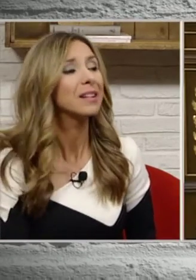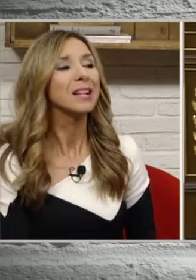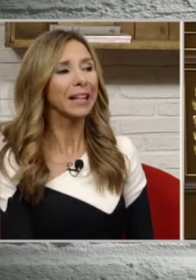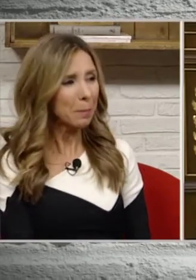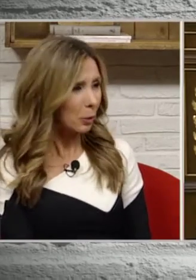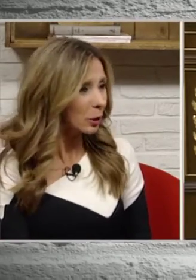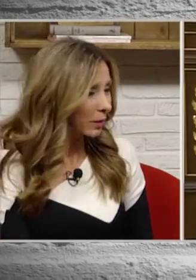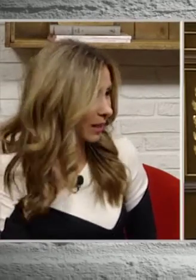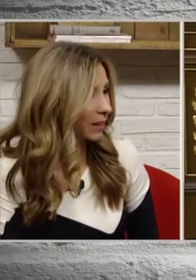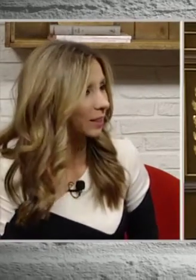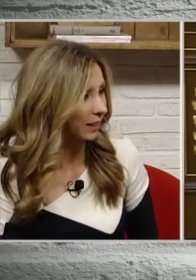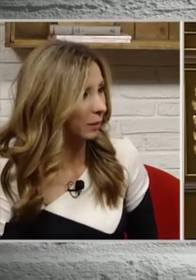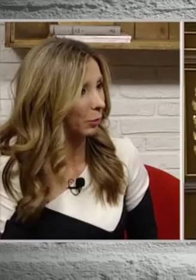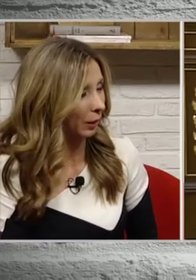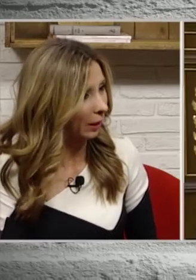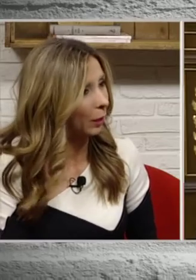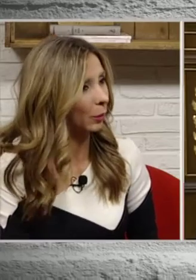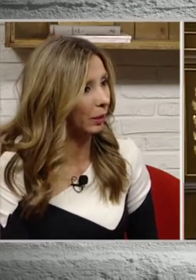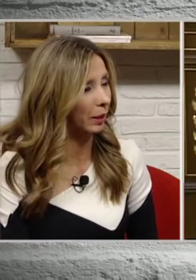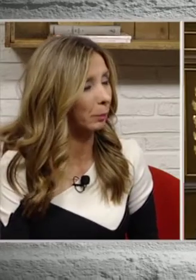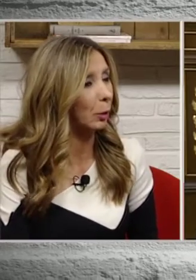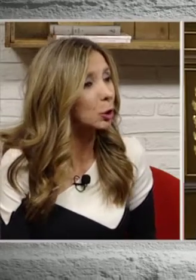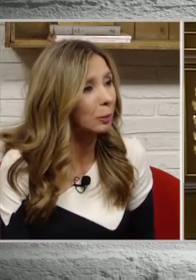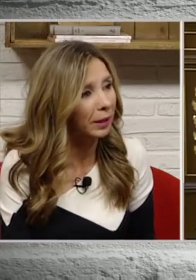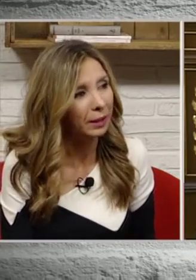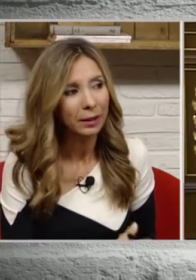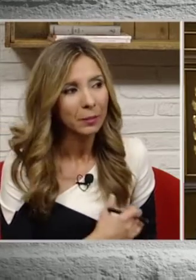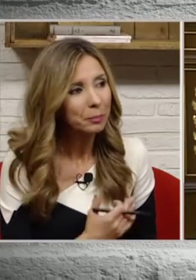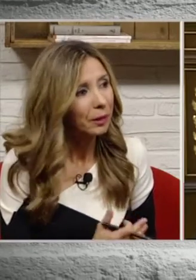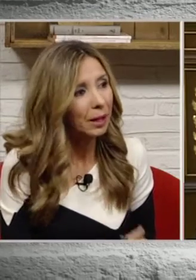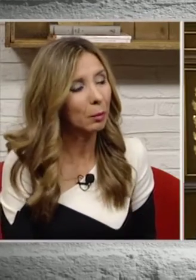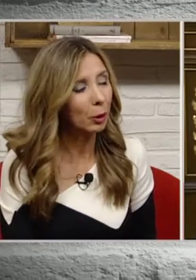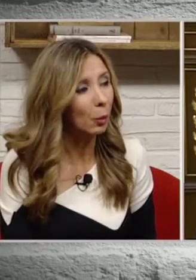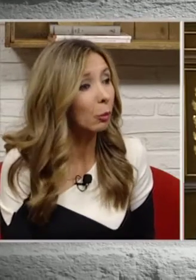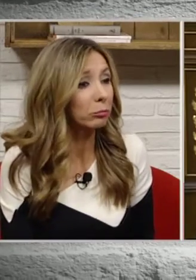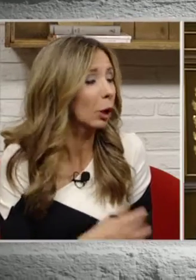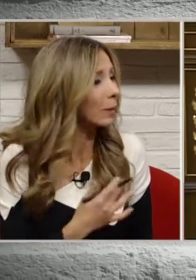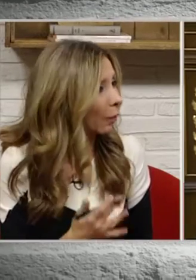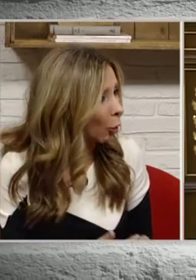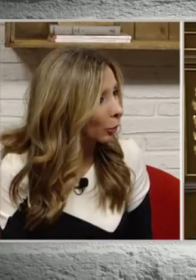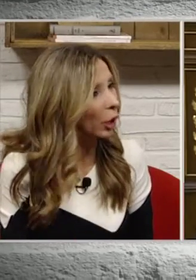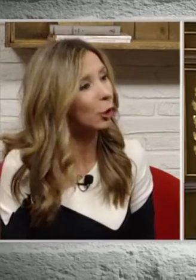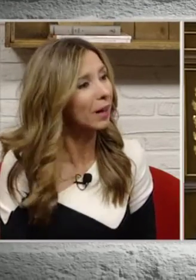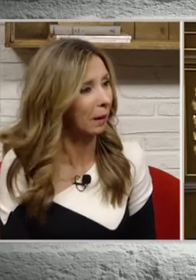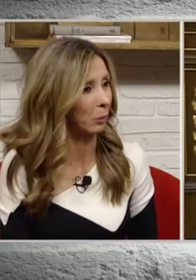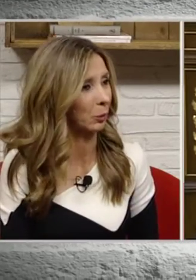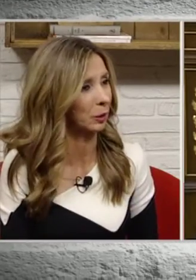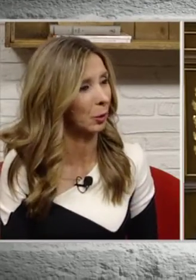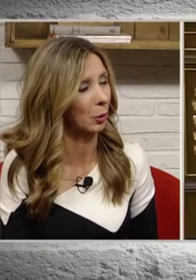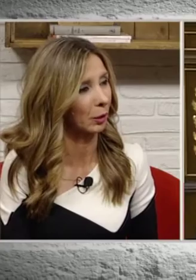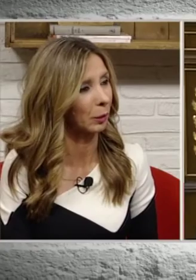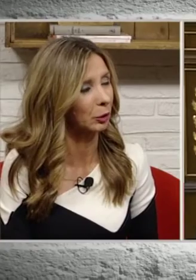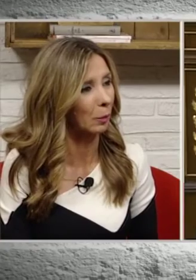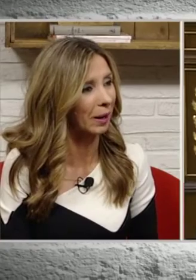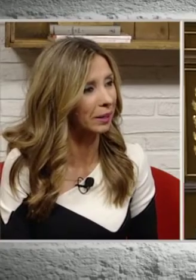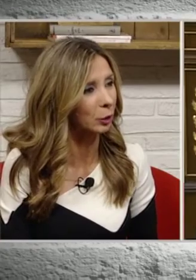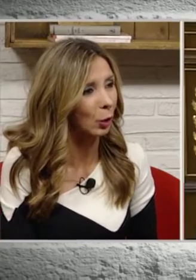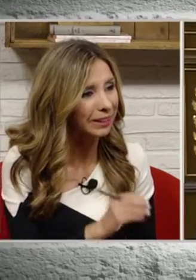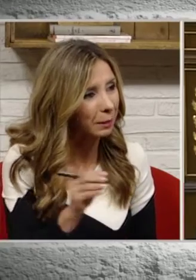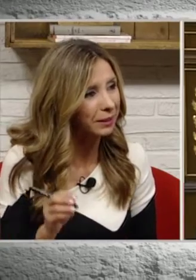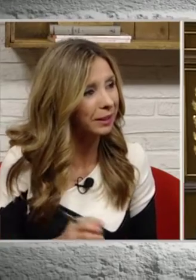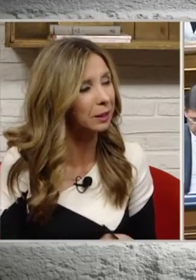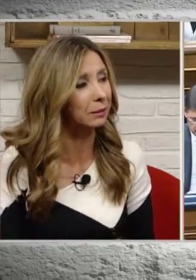Sánchez. ¿Qué posibilidades tenemos, Ricardo, de que prospere un denominado gobierno del cambio en nuestro